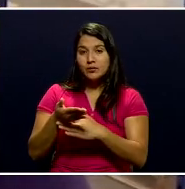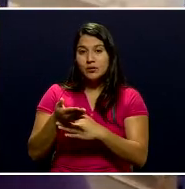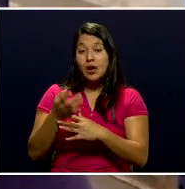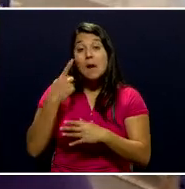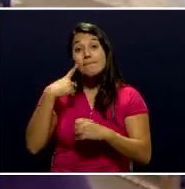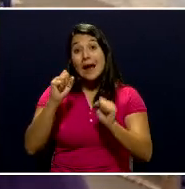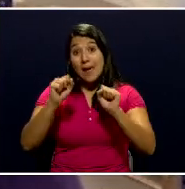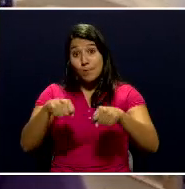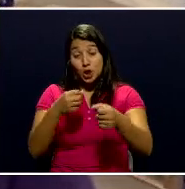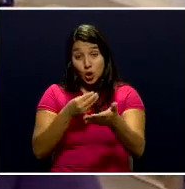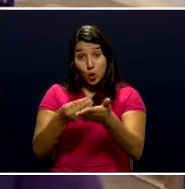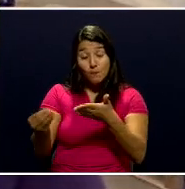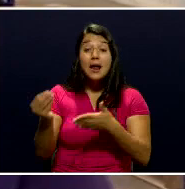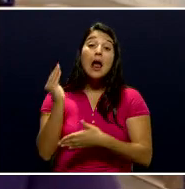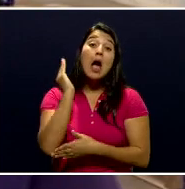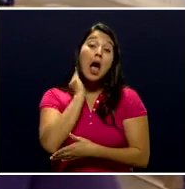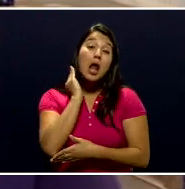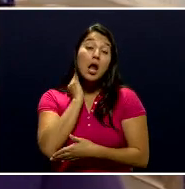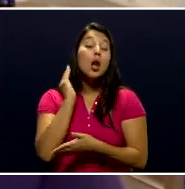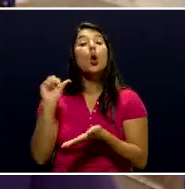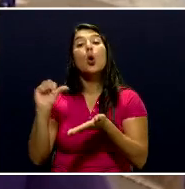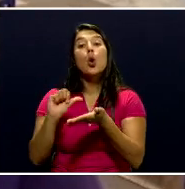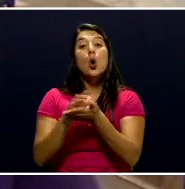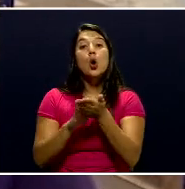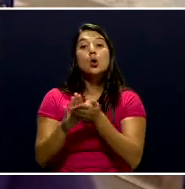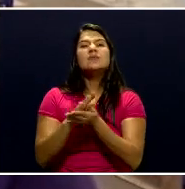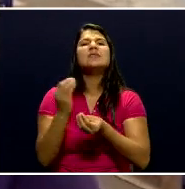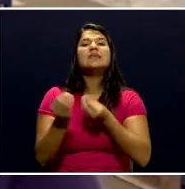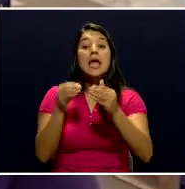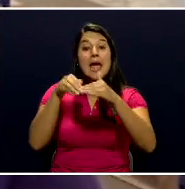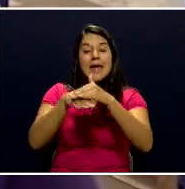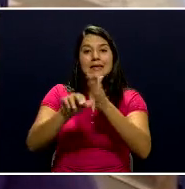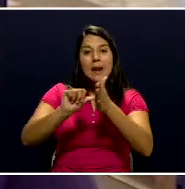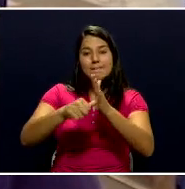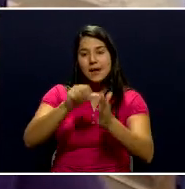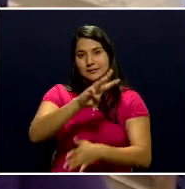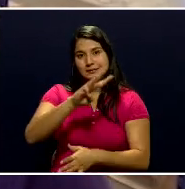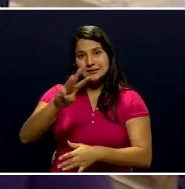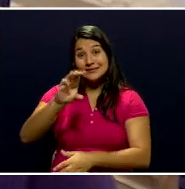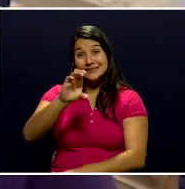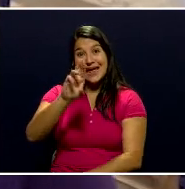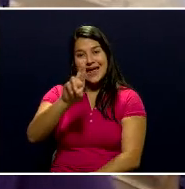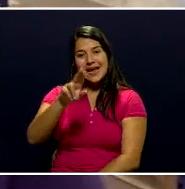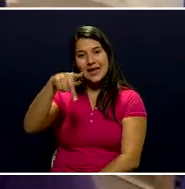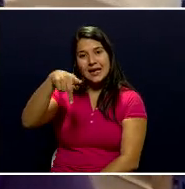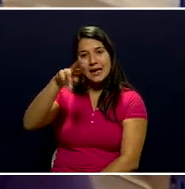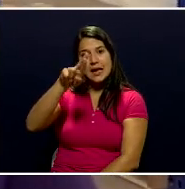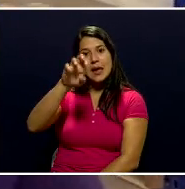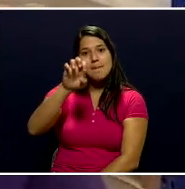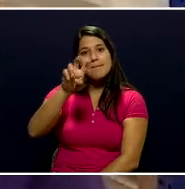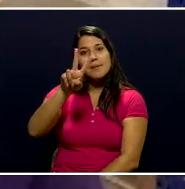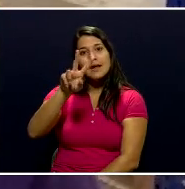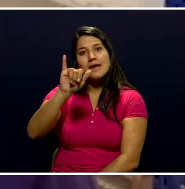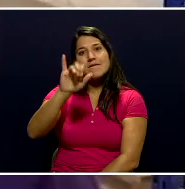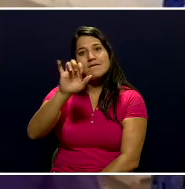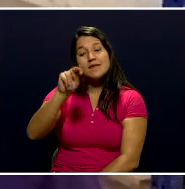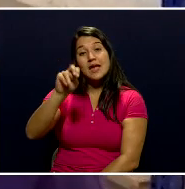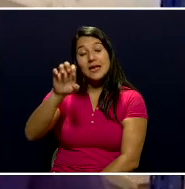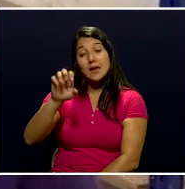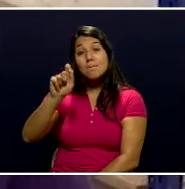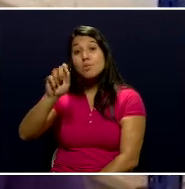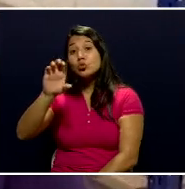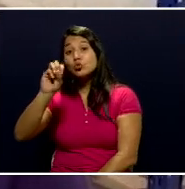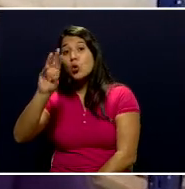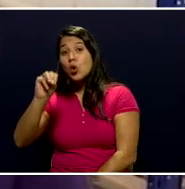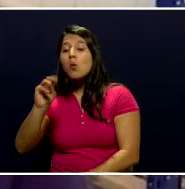Para comprar el producto, lo que tienen que hacer es ingresar a la página crpreviene.com. Allí ponen sus datos personales, su cédula,